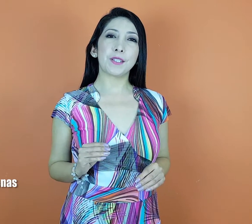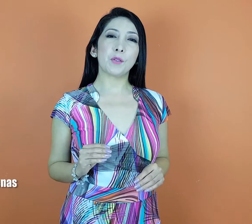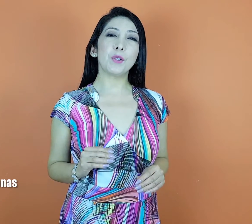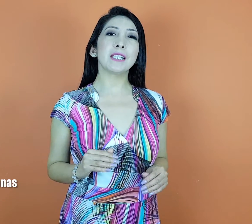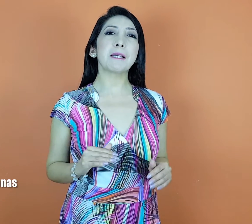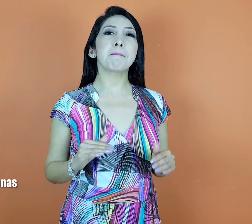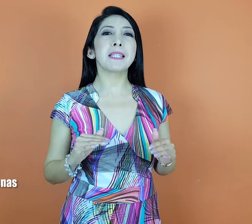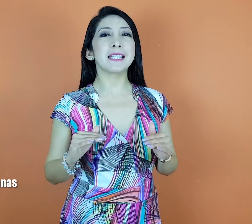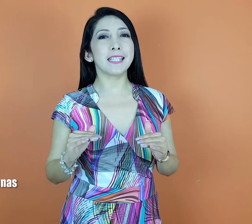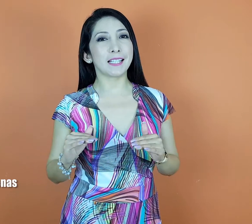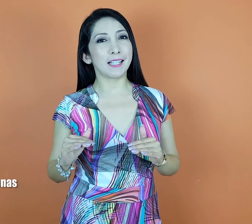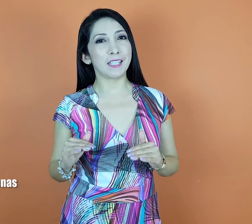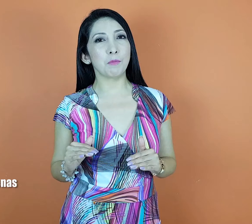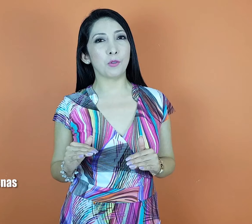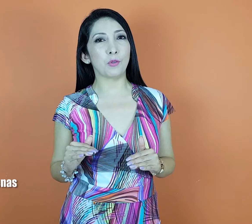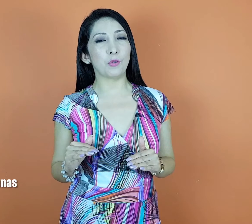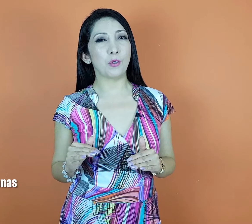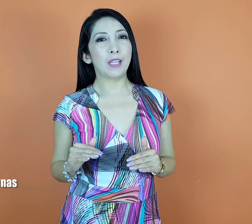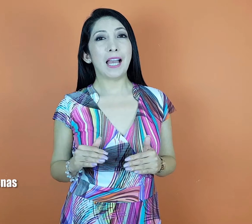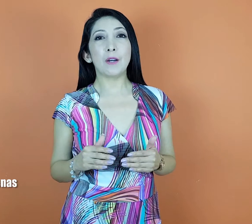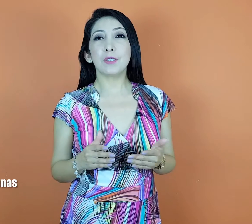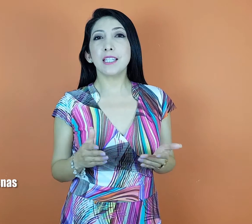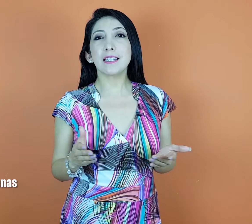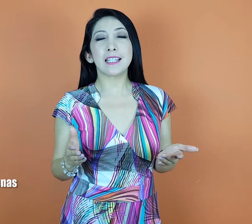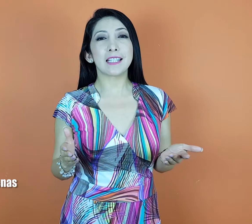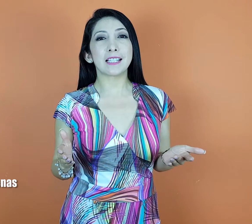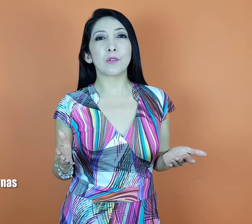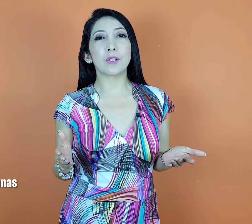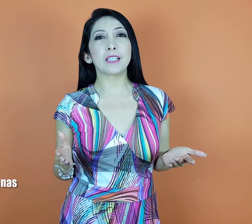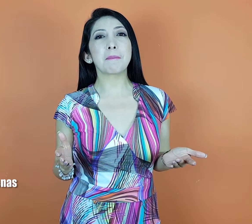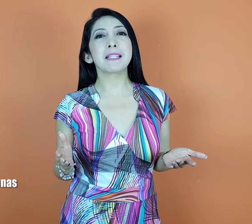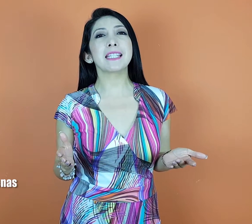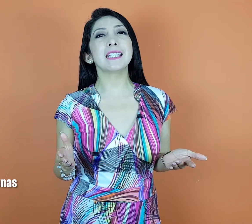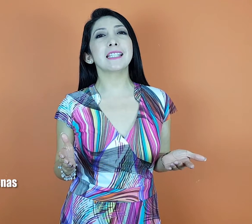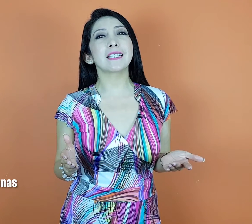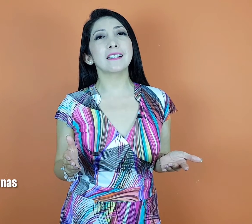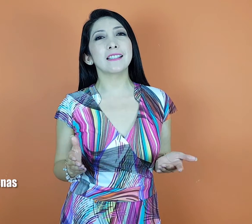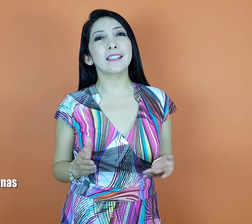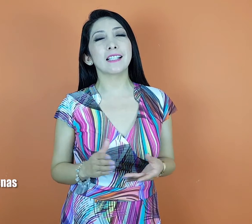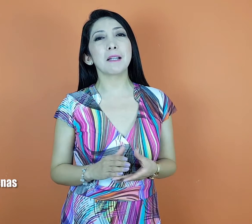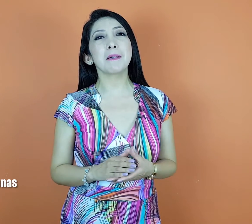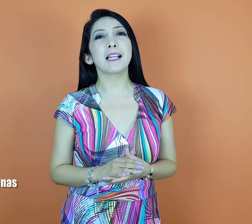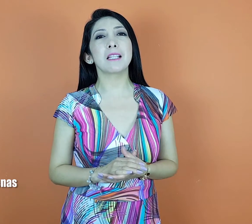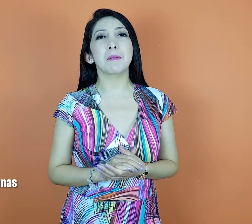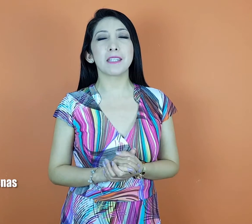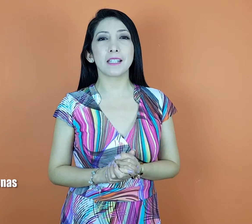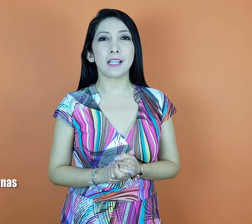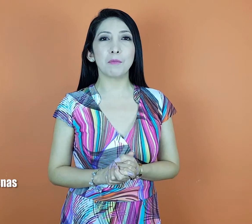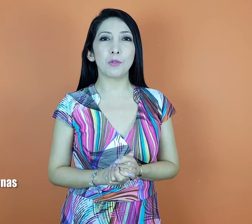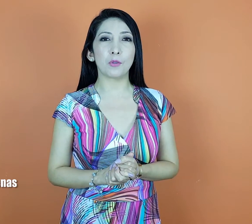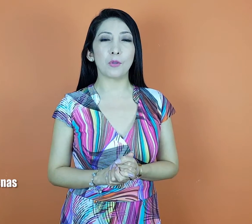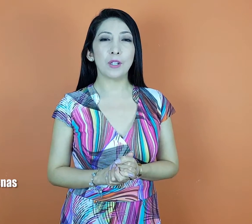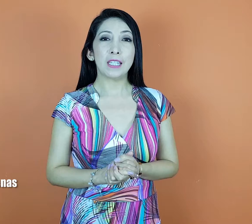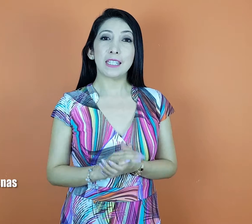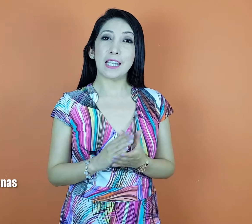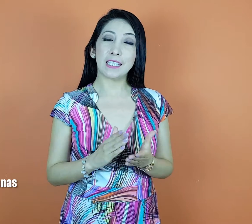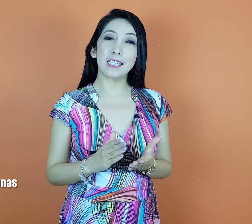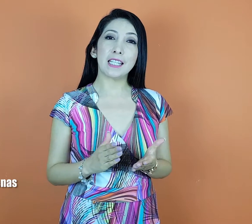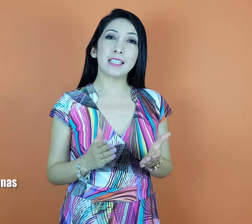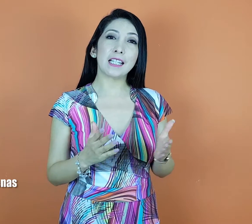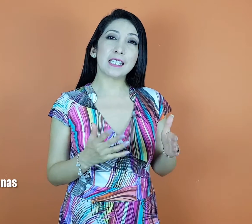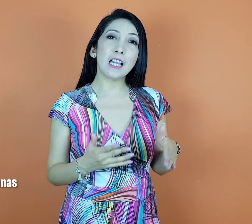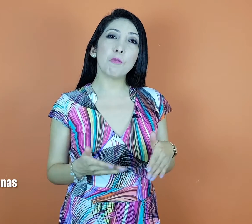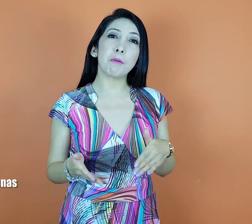Proceso niskakunata pisiyarqachimunku. Audiencia niskakunatapas internet nintakama kallpancharqamunku.